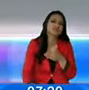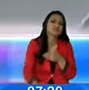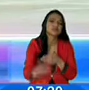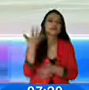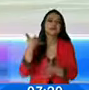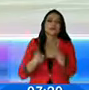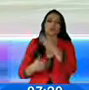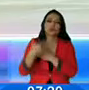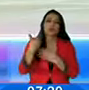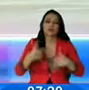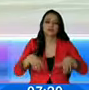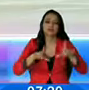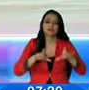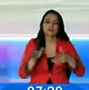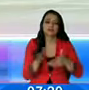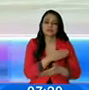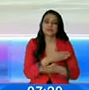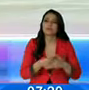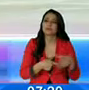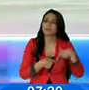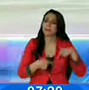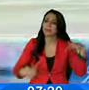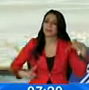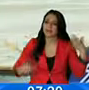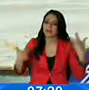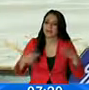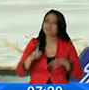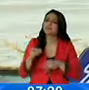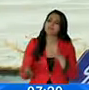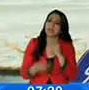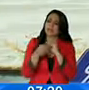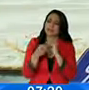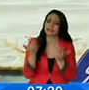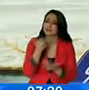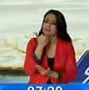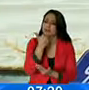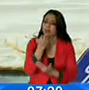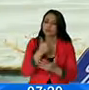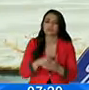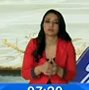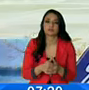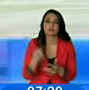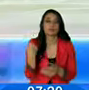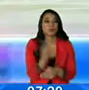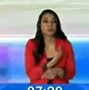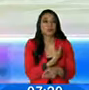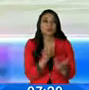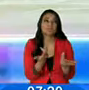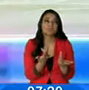historia. ¿A más de las bandas, qué otro tipo de trabajos elaboran ustedes? Nosotros elaboramos